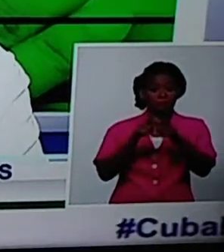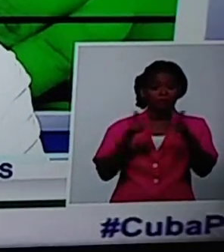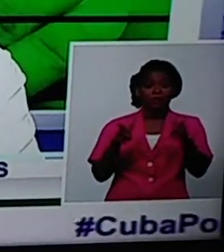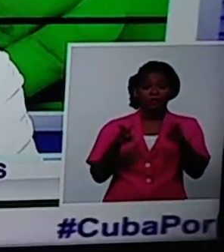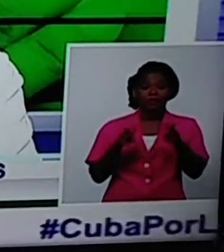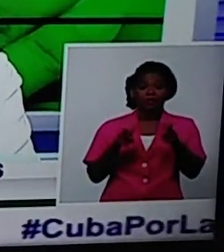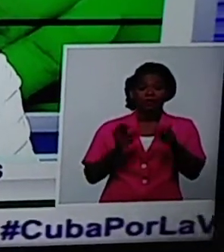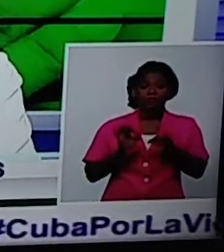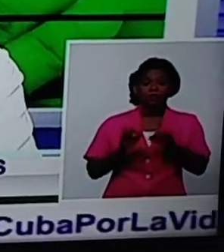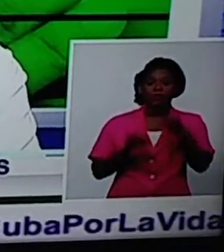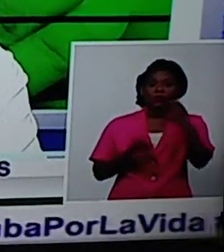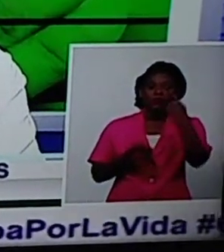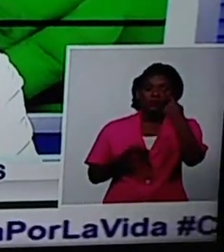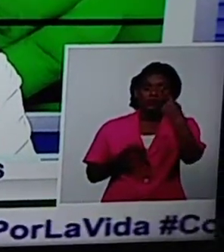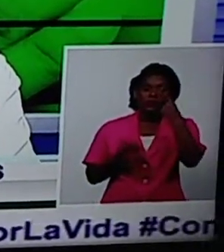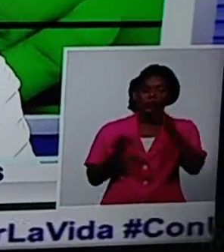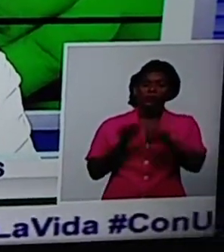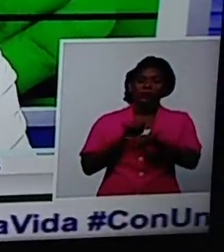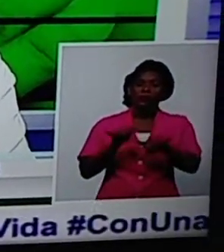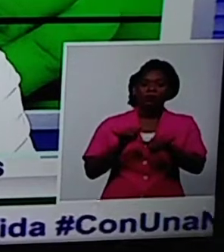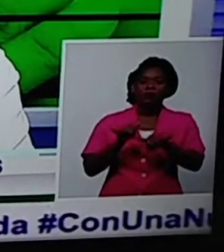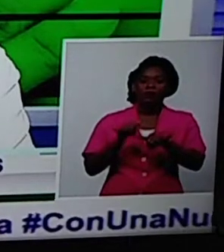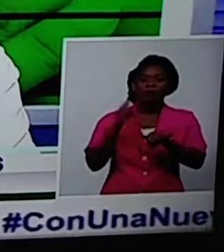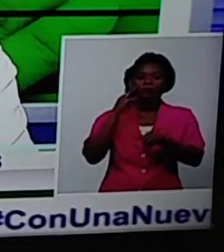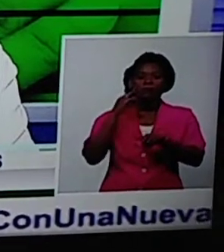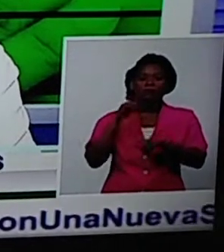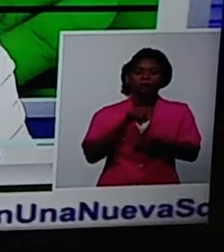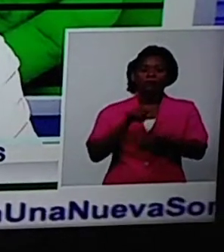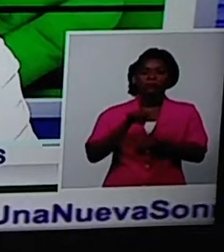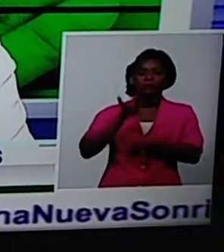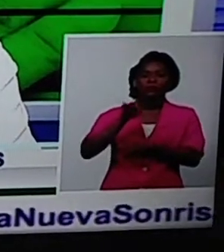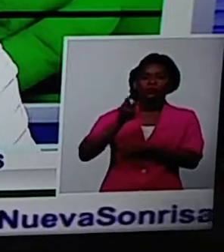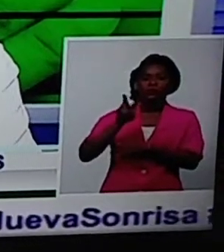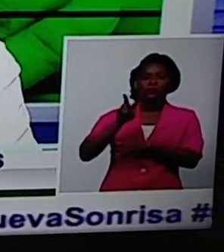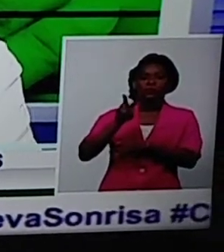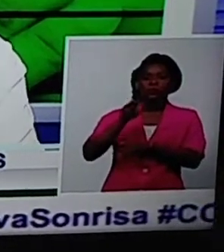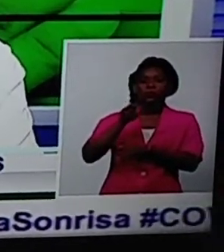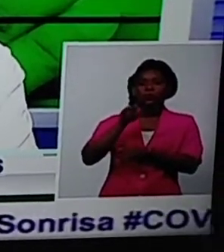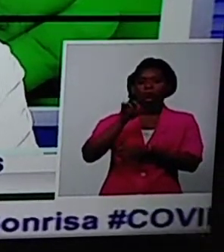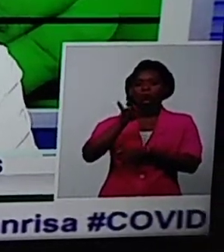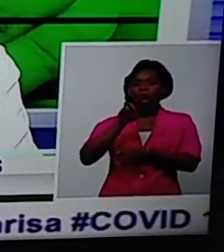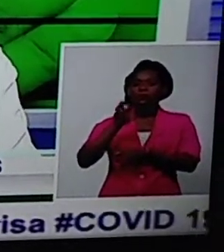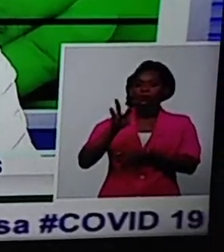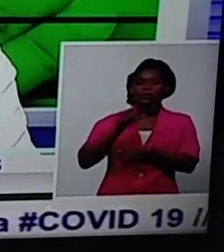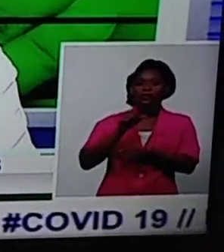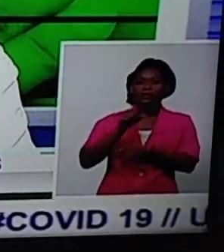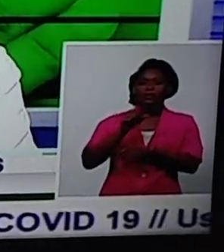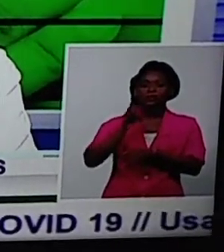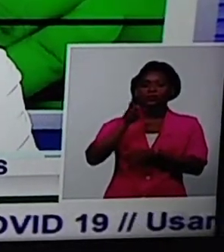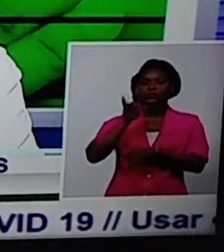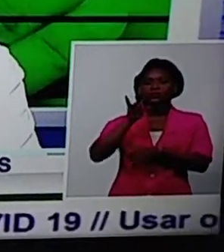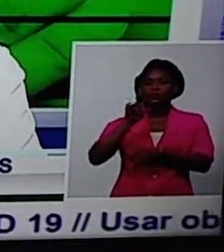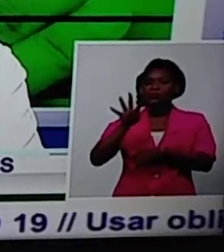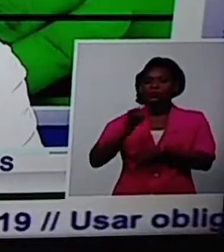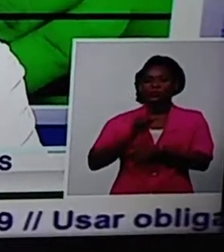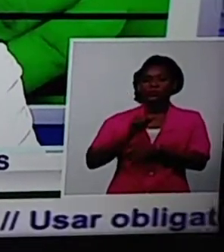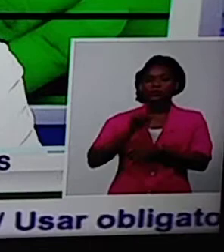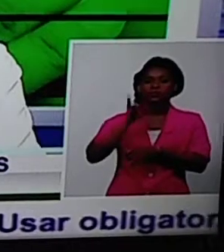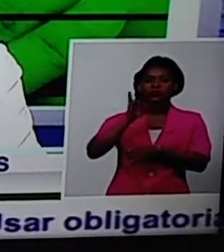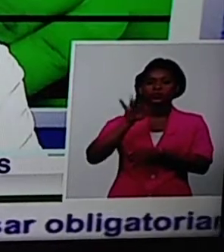como ustedes pueden ver las de caso confirmado compañías en